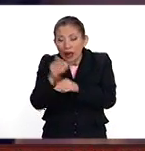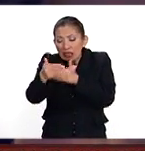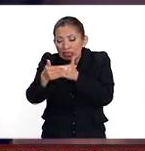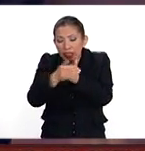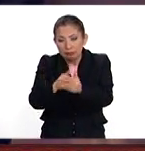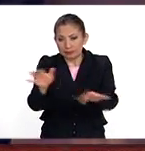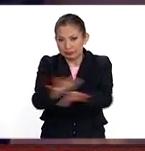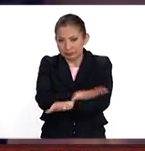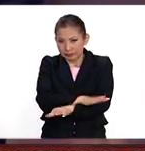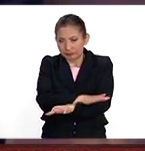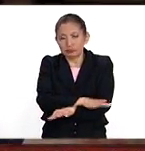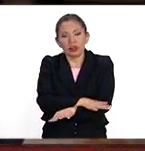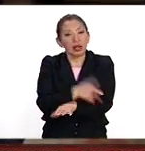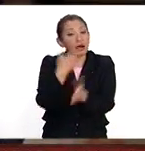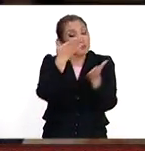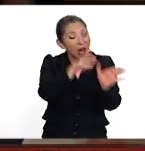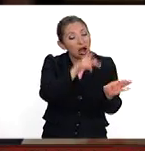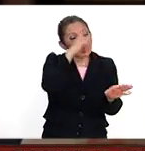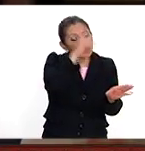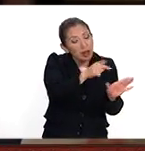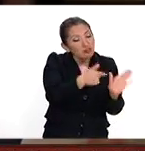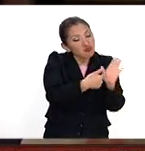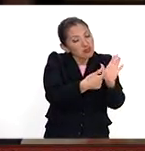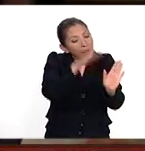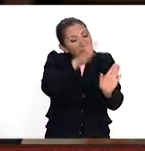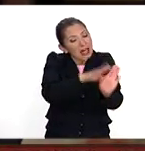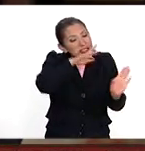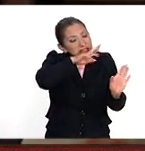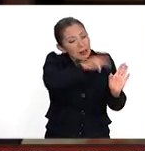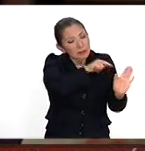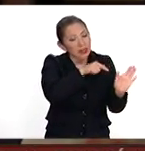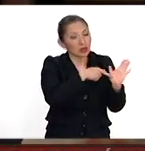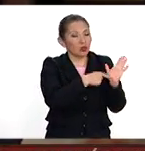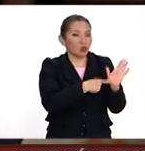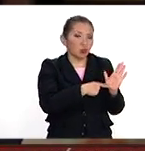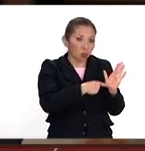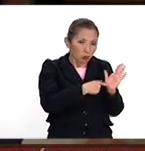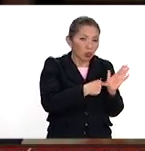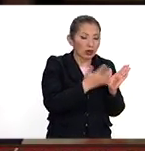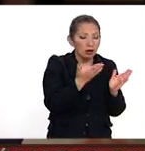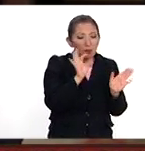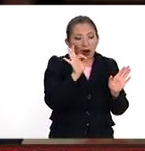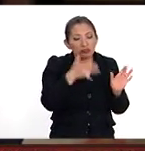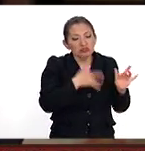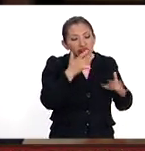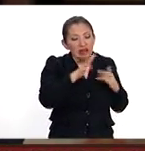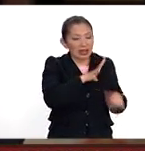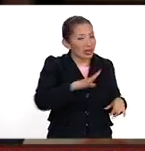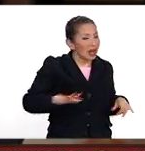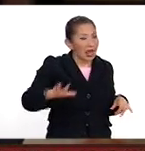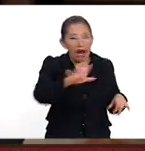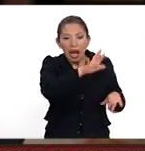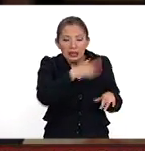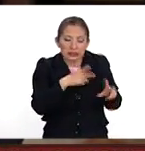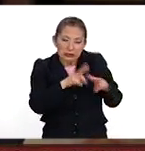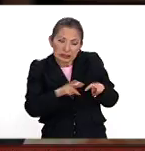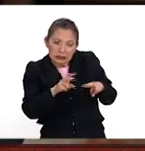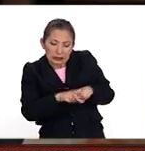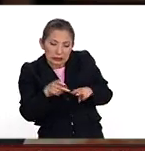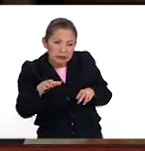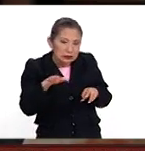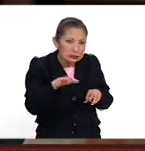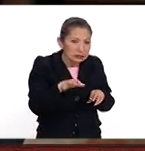último momento. Yo diría que el Banco de México refleja más rápidamente la percepción generalizada del análisis